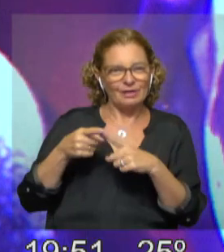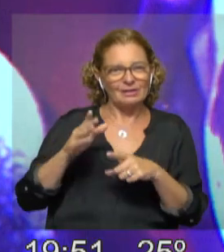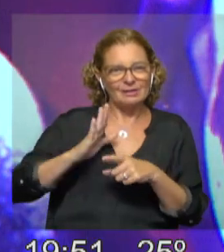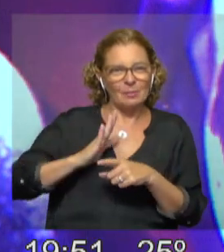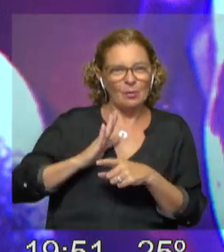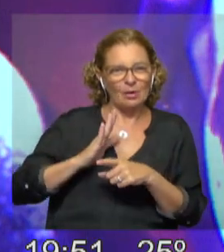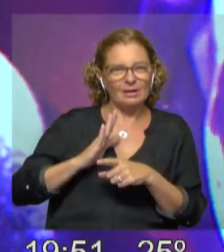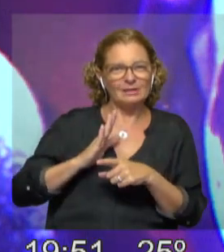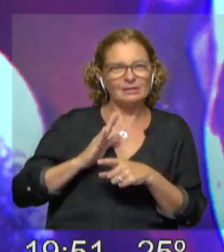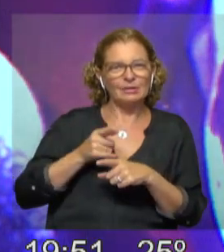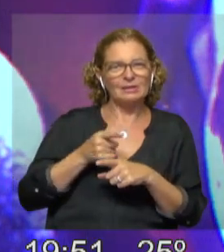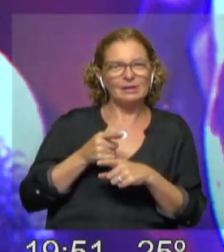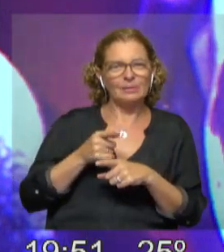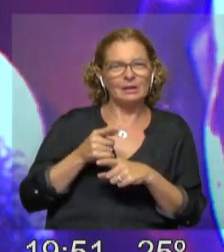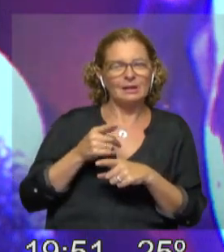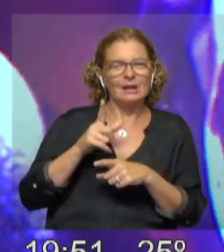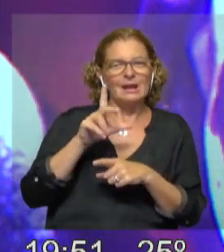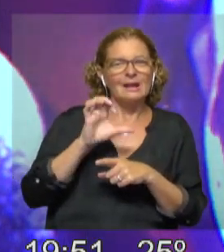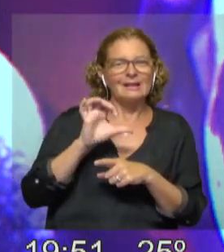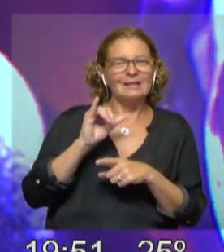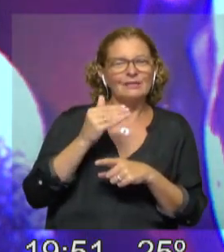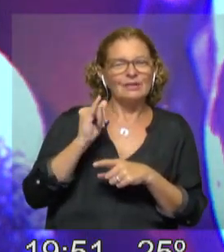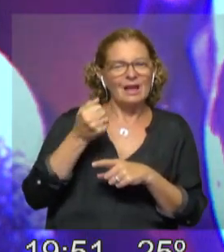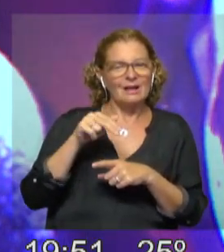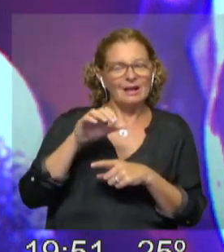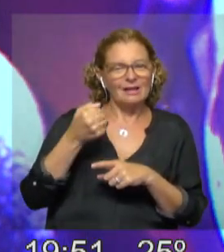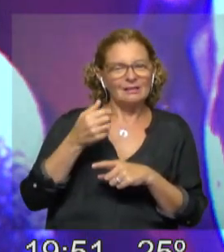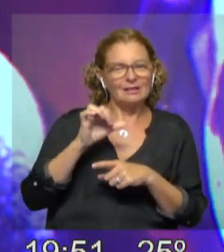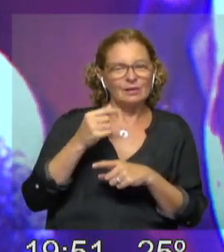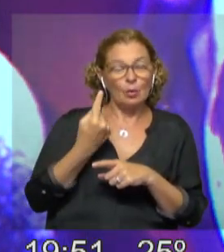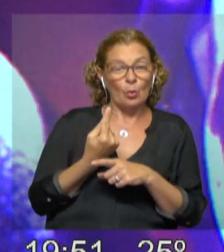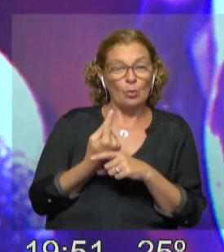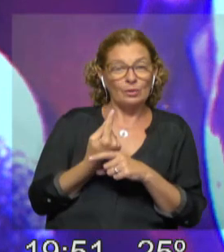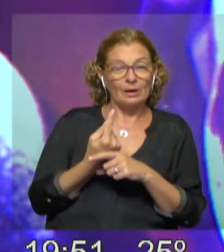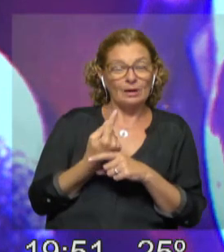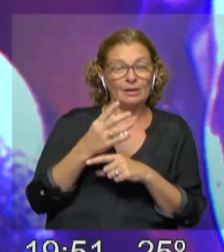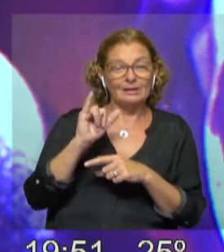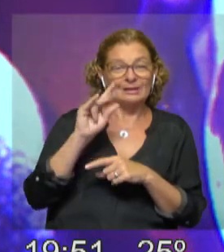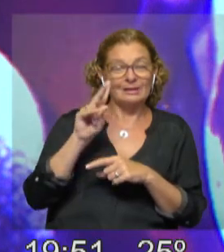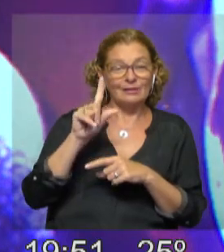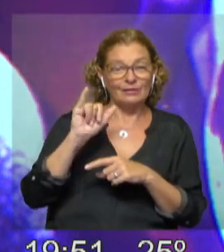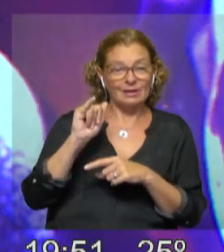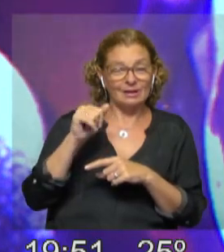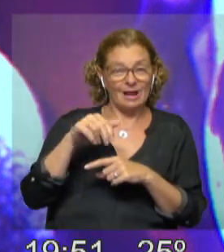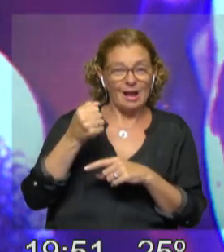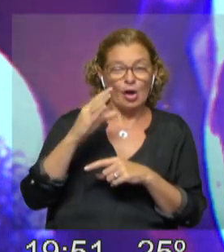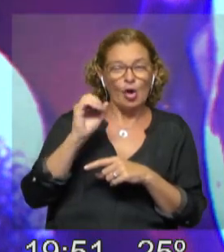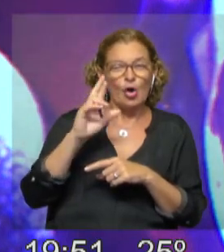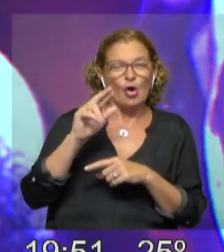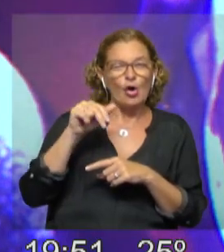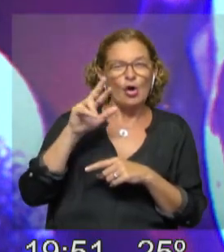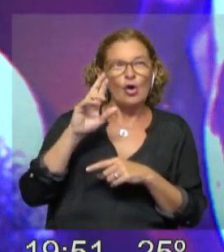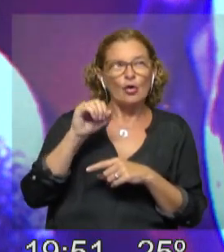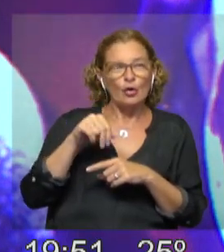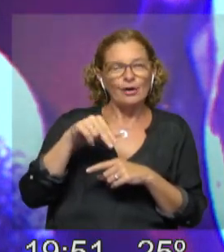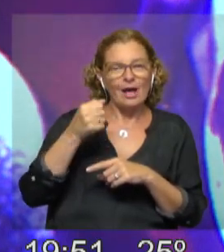mujeres y disidencias que son lesbianas. En particular, estuvimos hablando con una lesbiana y activista que se llama Silvina Coronado, que nos estuvo explicando en este momento,